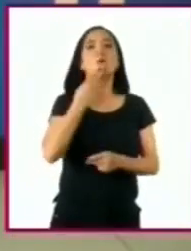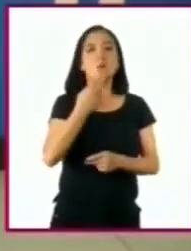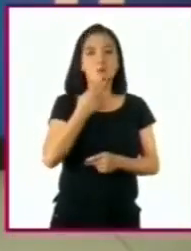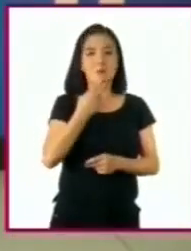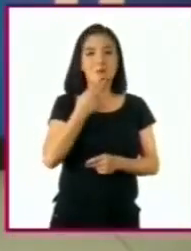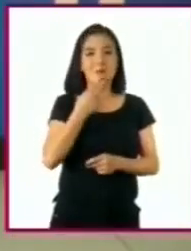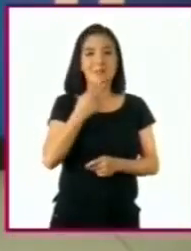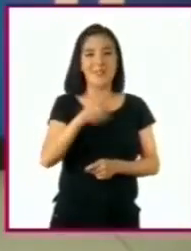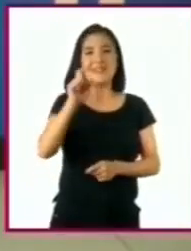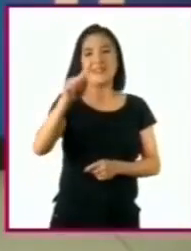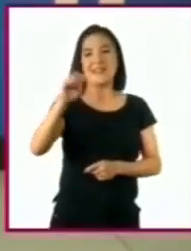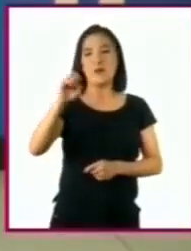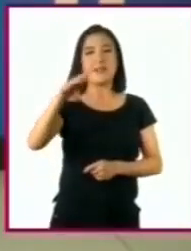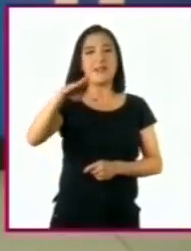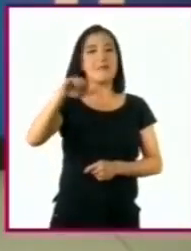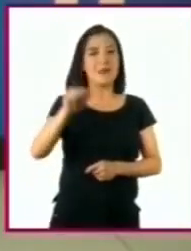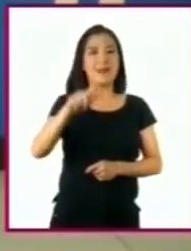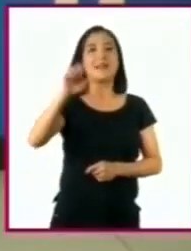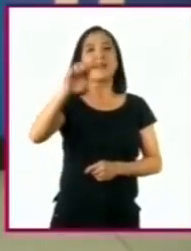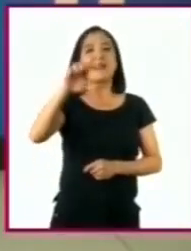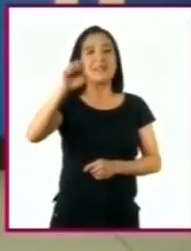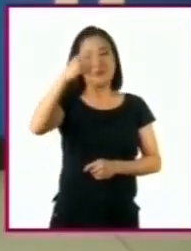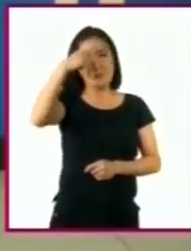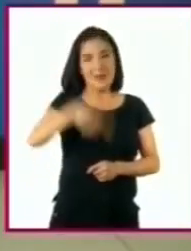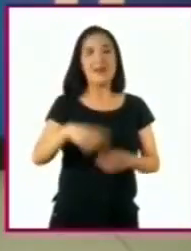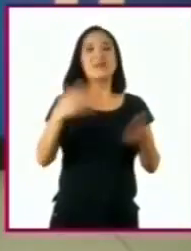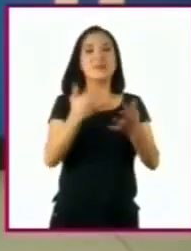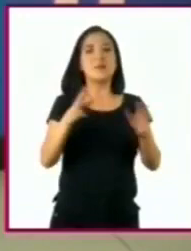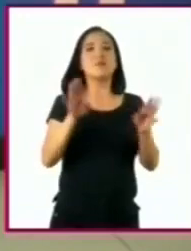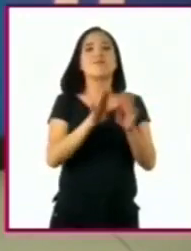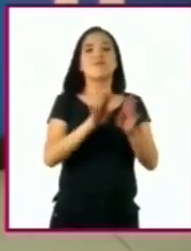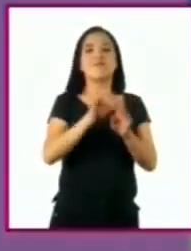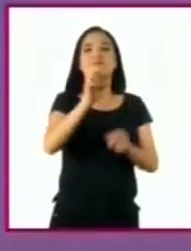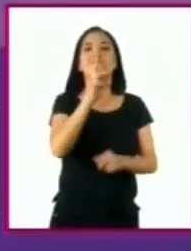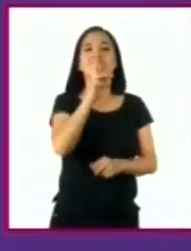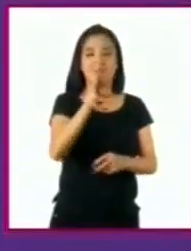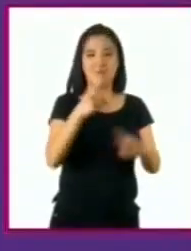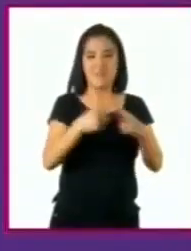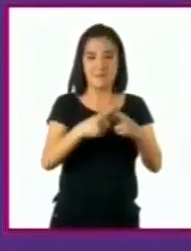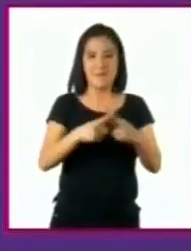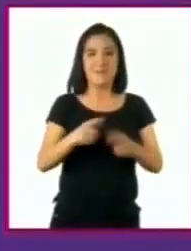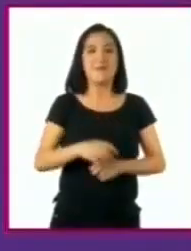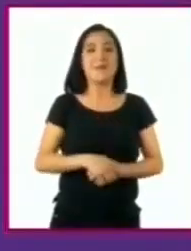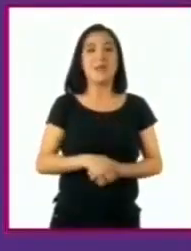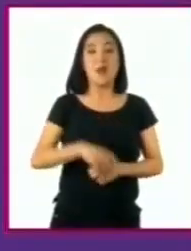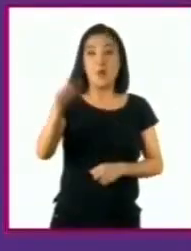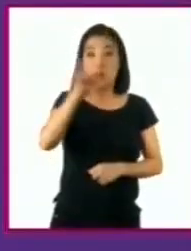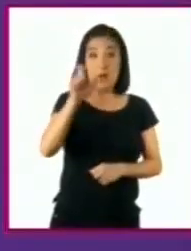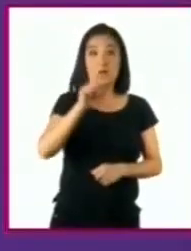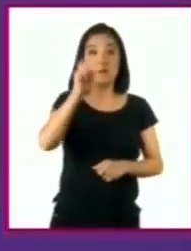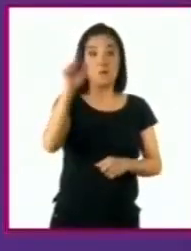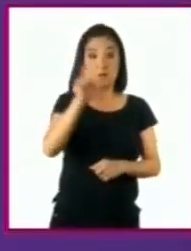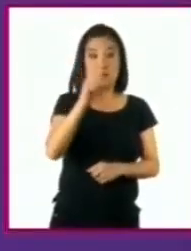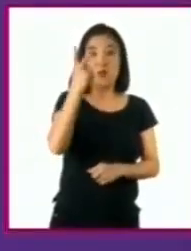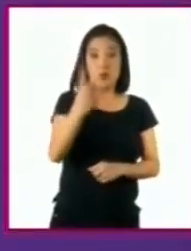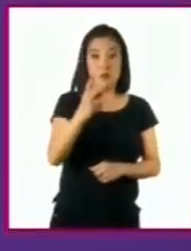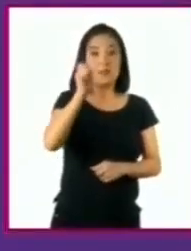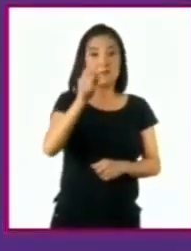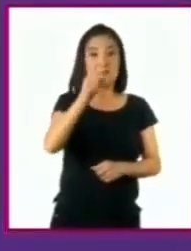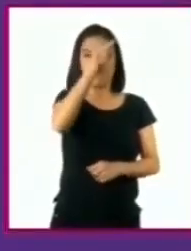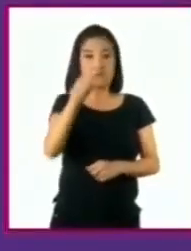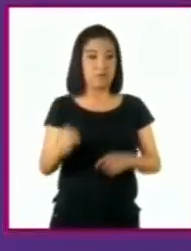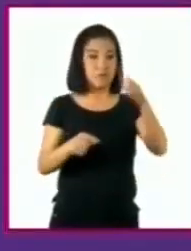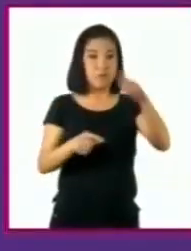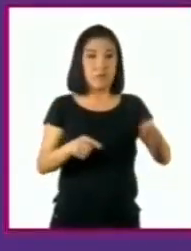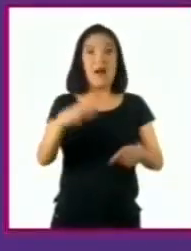el teorema de Tales para justificar algunos resultados matemáticos. Cuando dos rectas que se intersecan son cortadas por